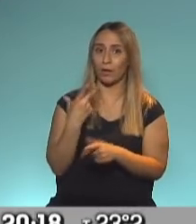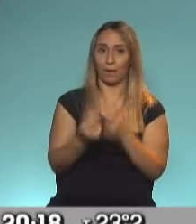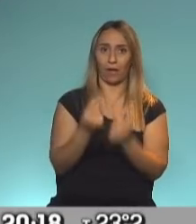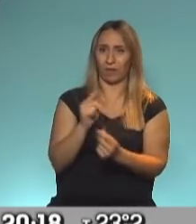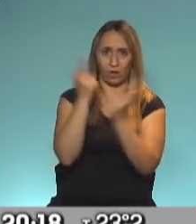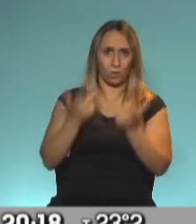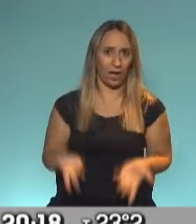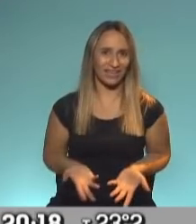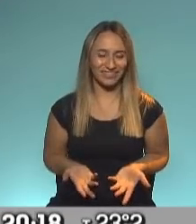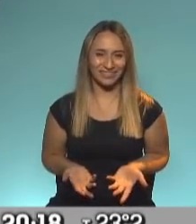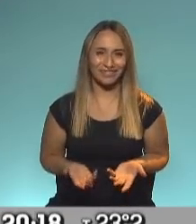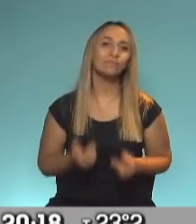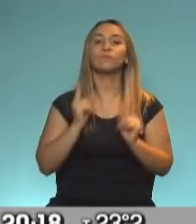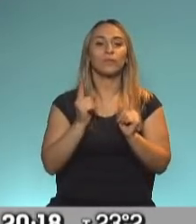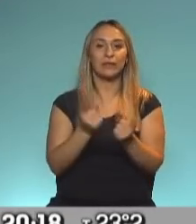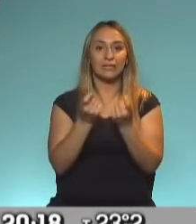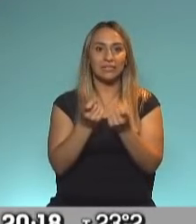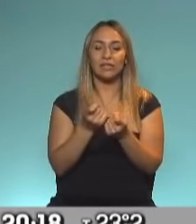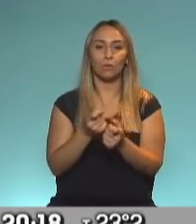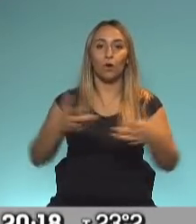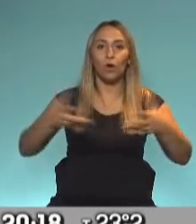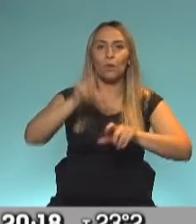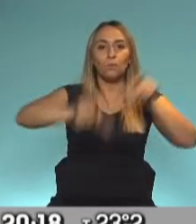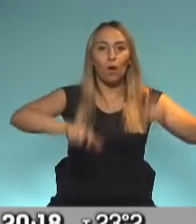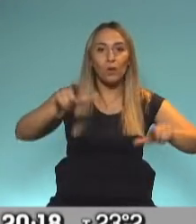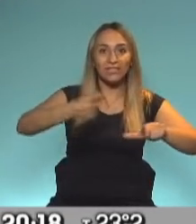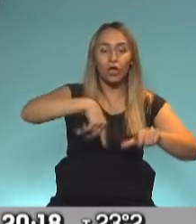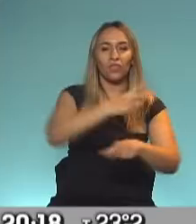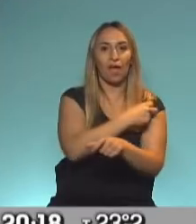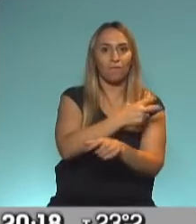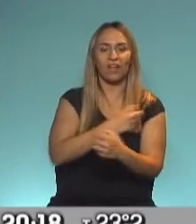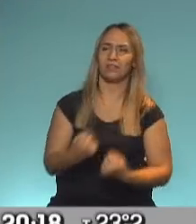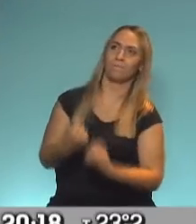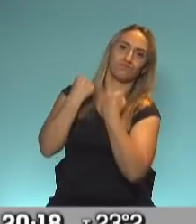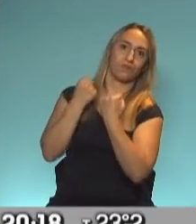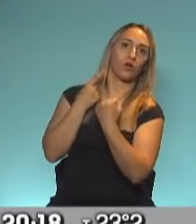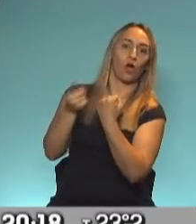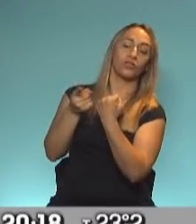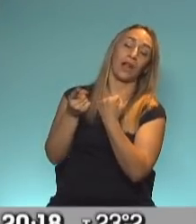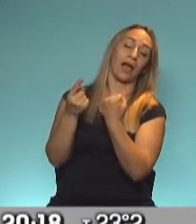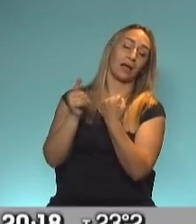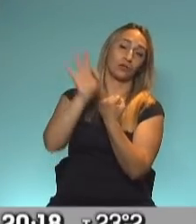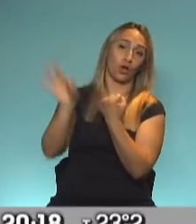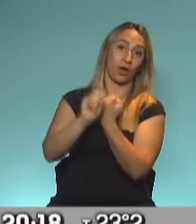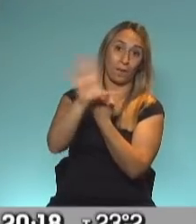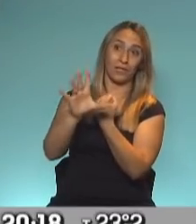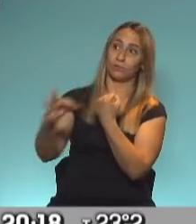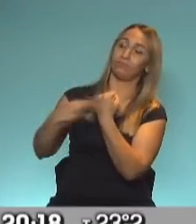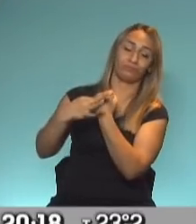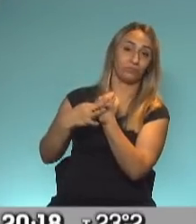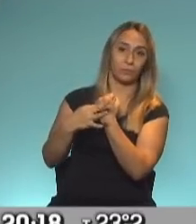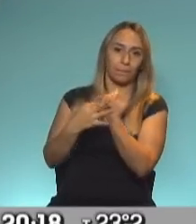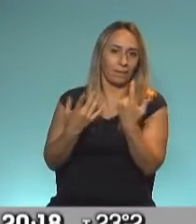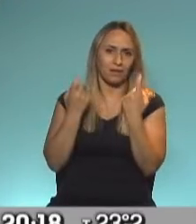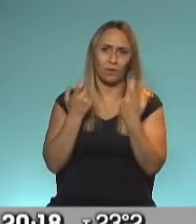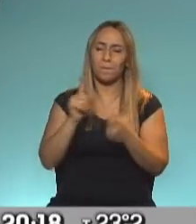genere esa inmunidad de rebaño con la vacunación, hay meses por delante. Hay incluso decisiones en las últimas horas. Por ejemplo, en Neuquén se han